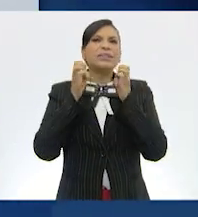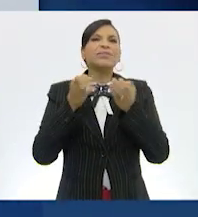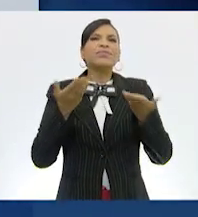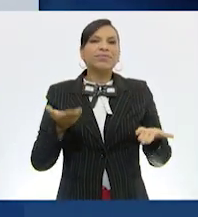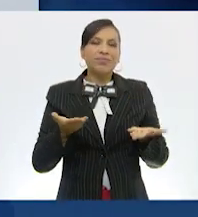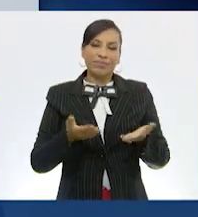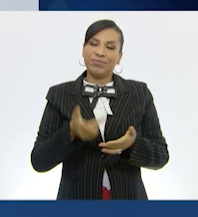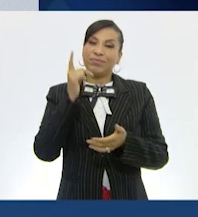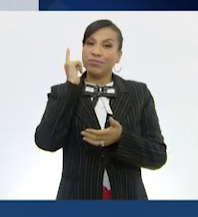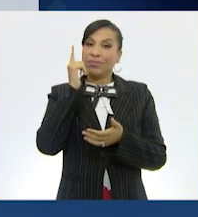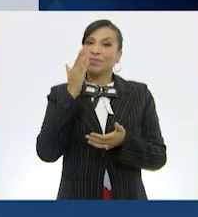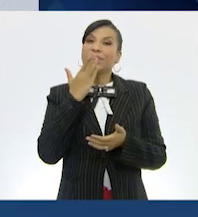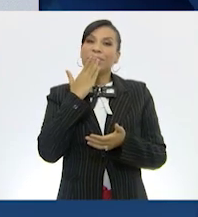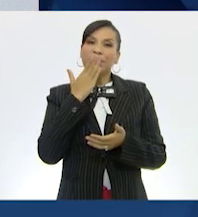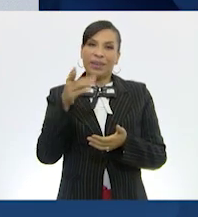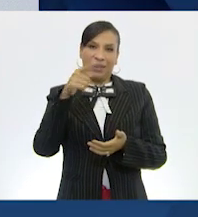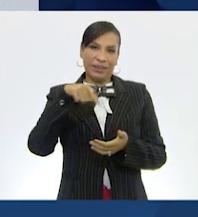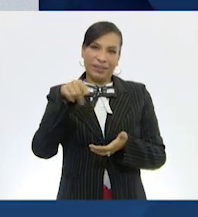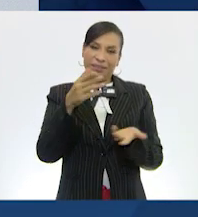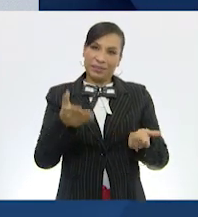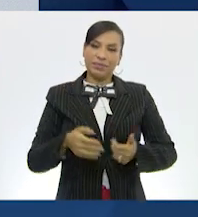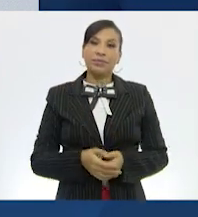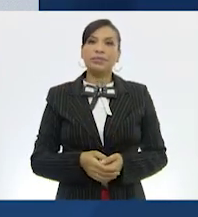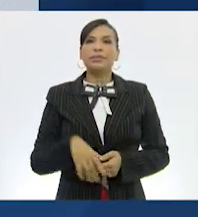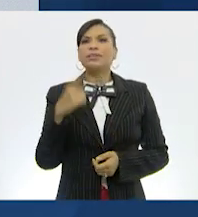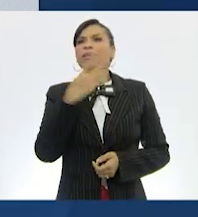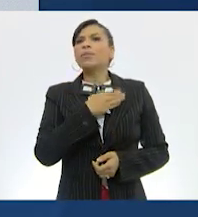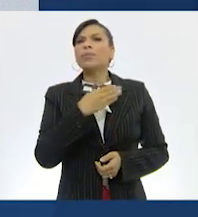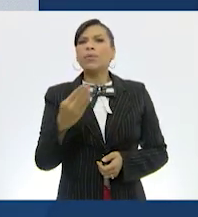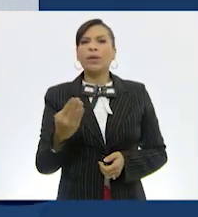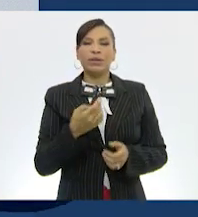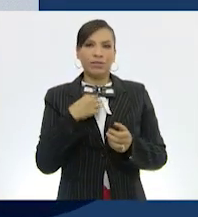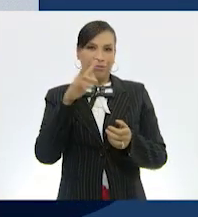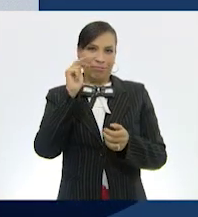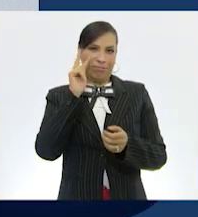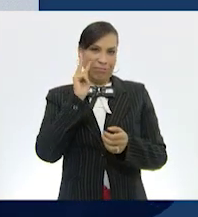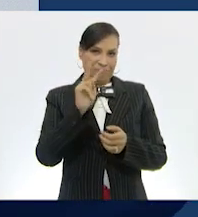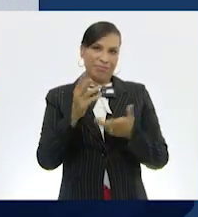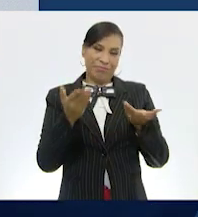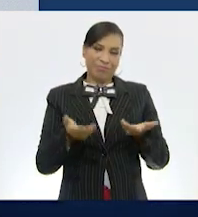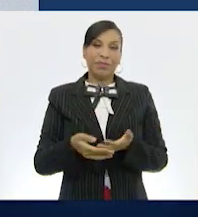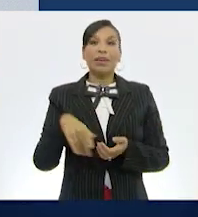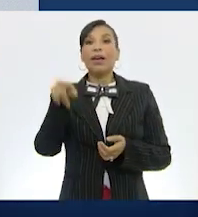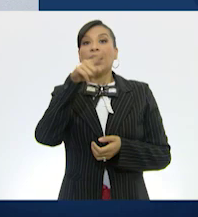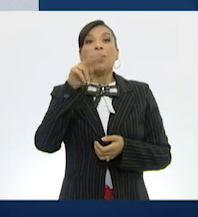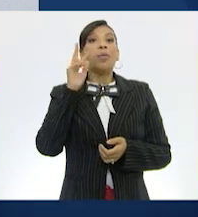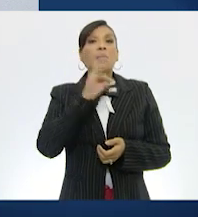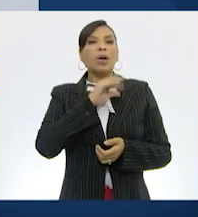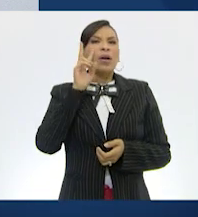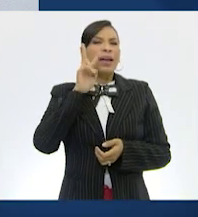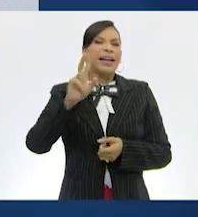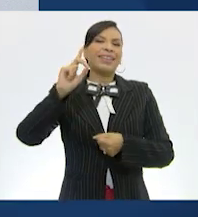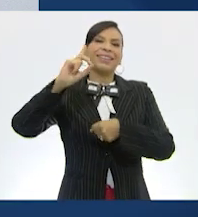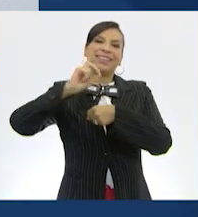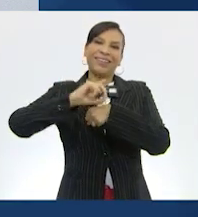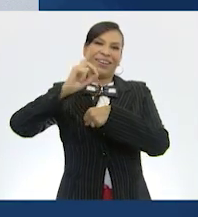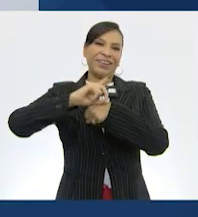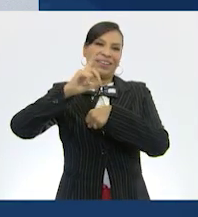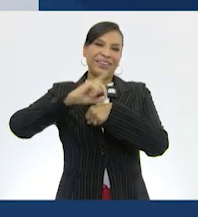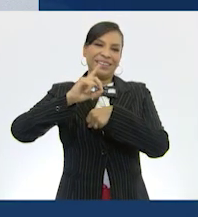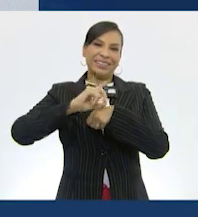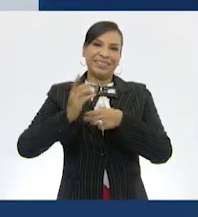están? Espero que muy bien. ¡Qué bueno que salgo en la tele! Así los puedo ver todos